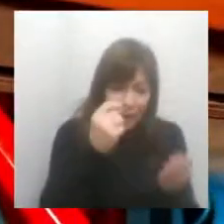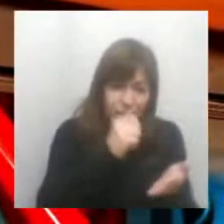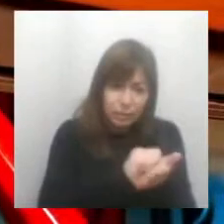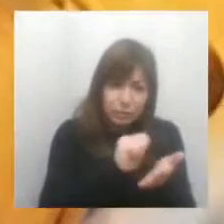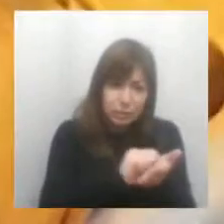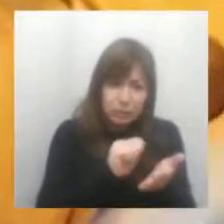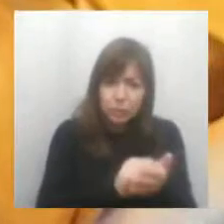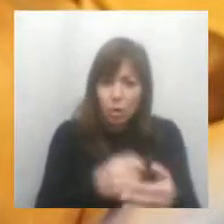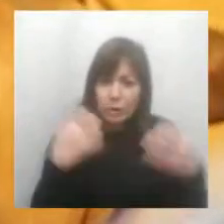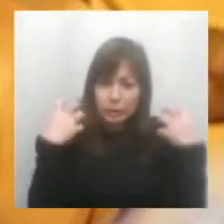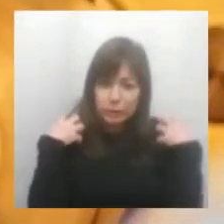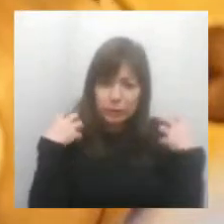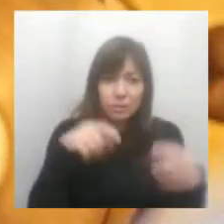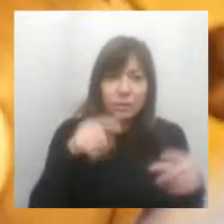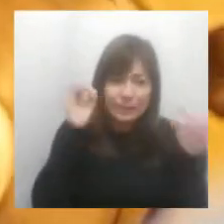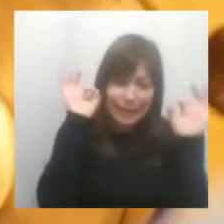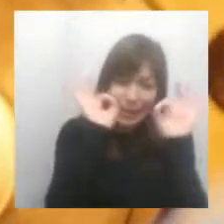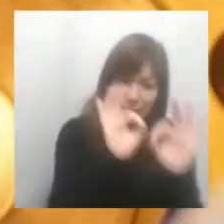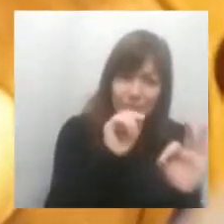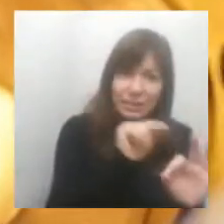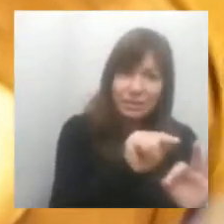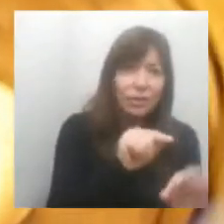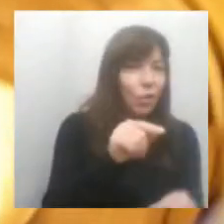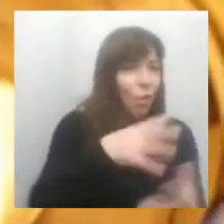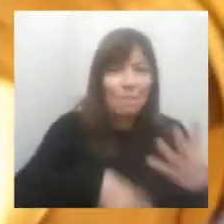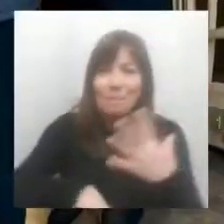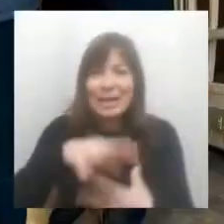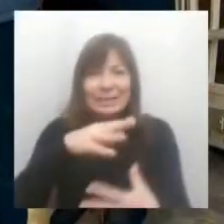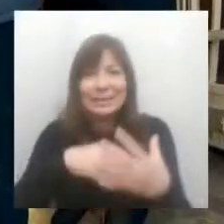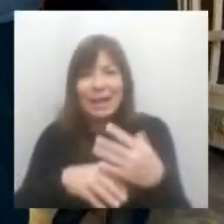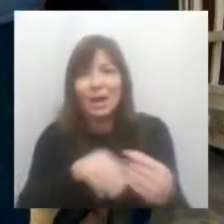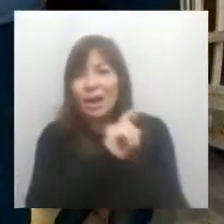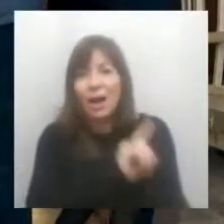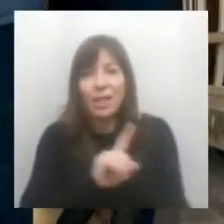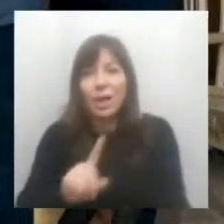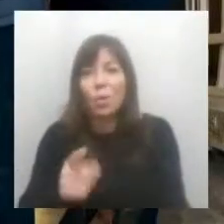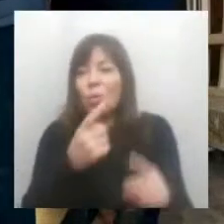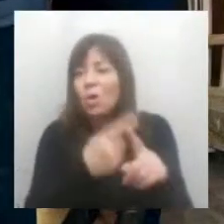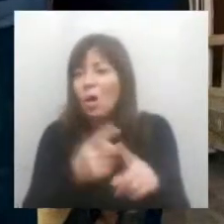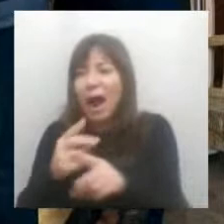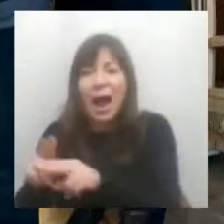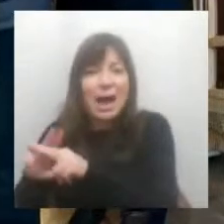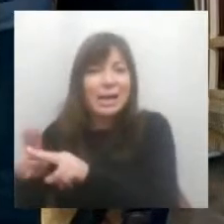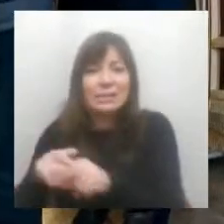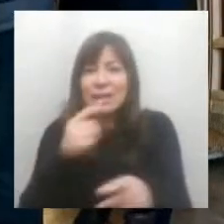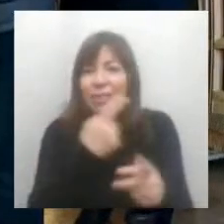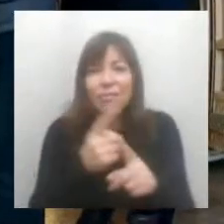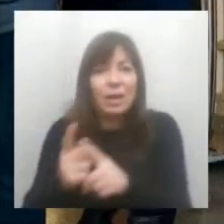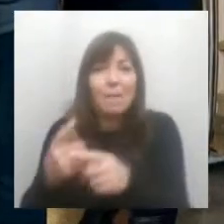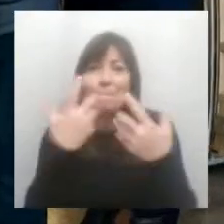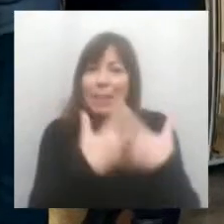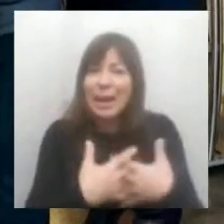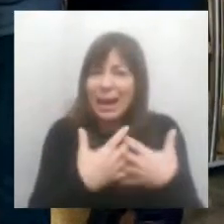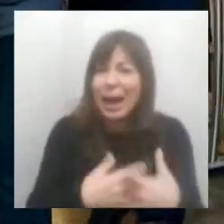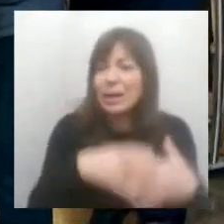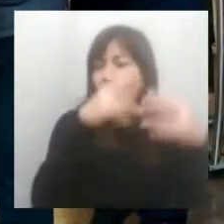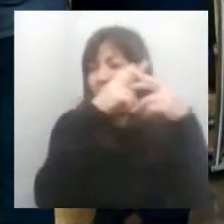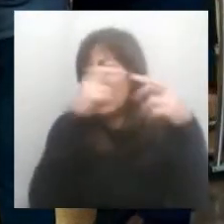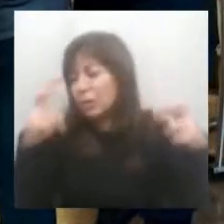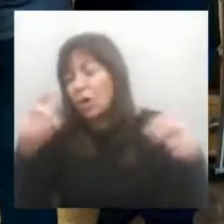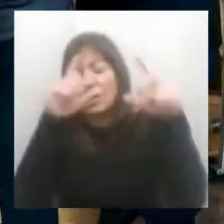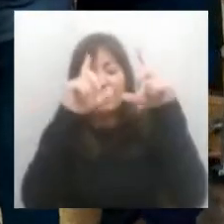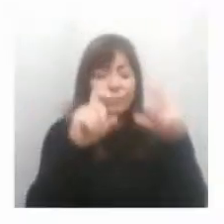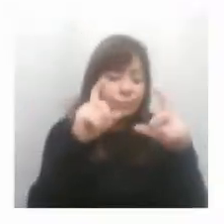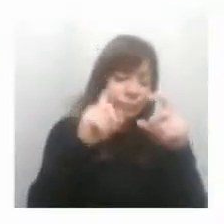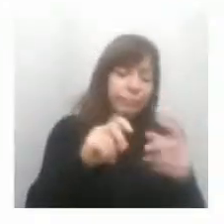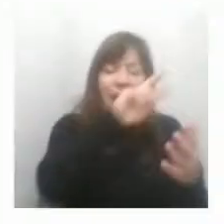y oficio se mezclan y se desarrollan según las necesidades del día a día. Así tenemos mecánicos, electromecánicos, electrónicos, fotógrafos, artistas visuales,